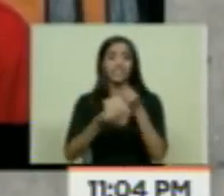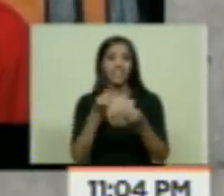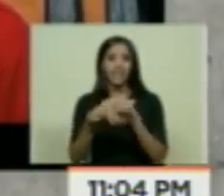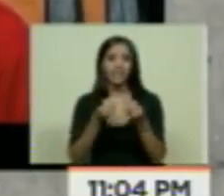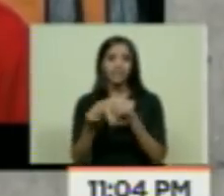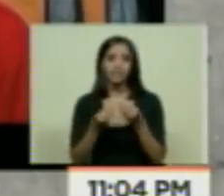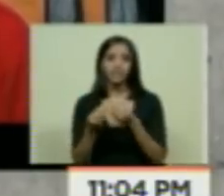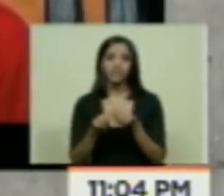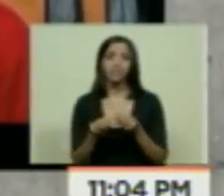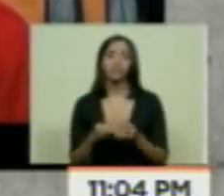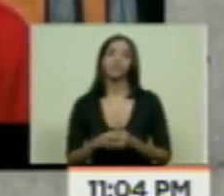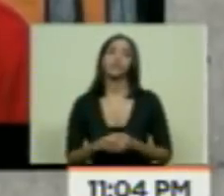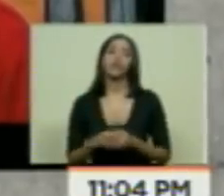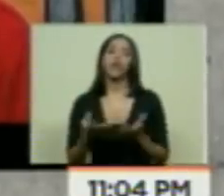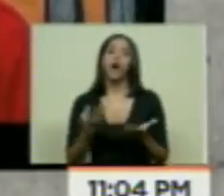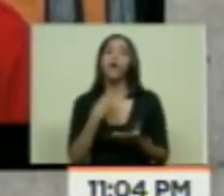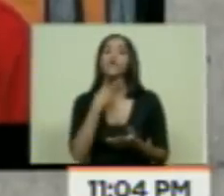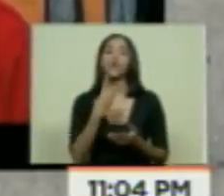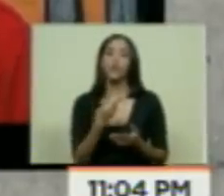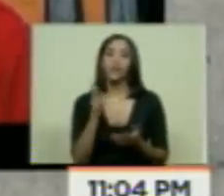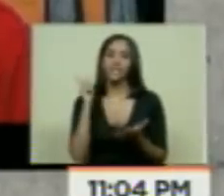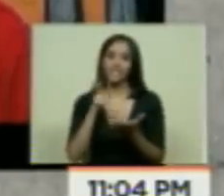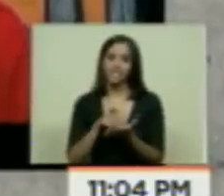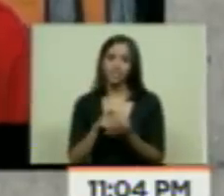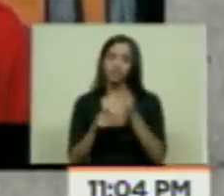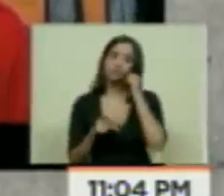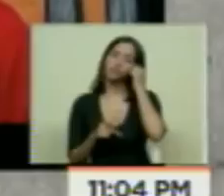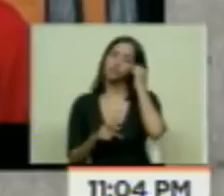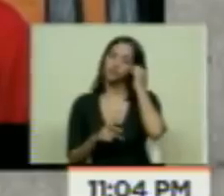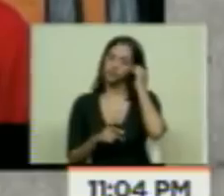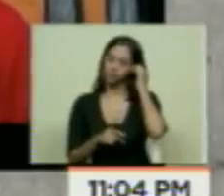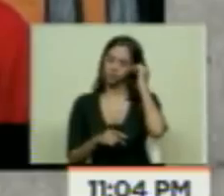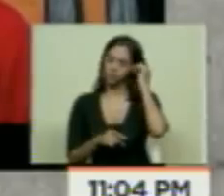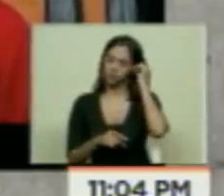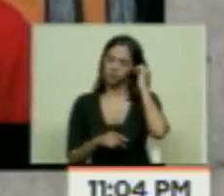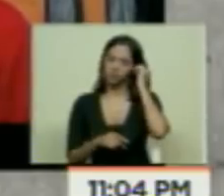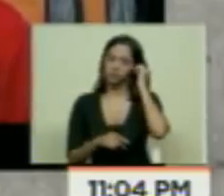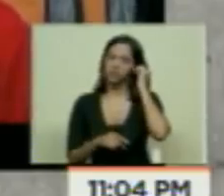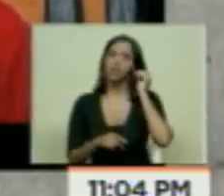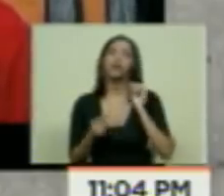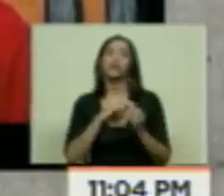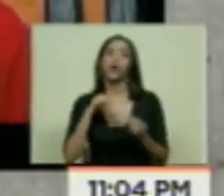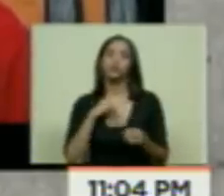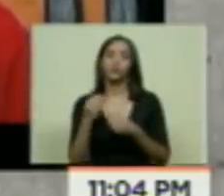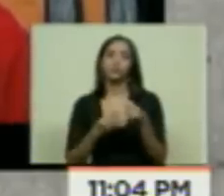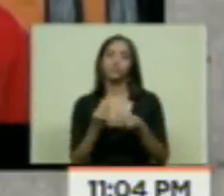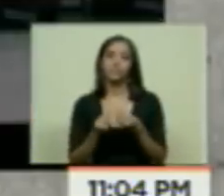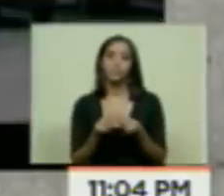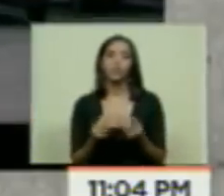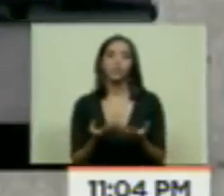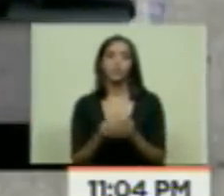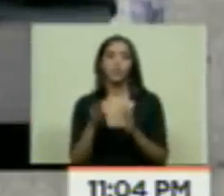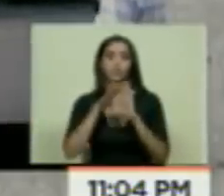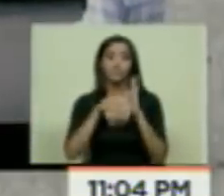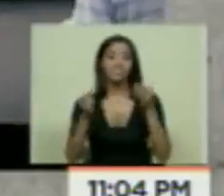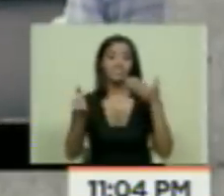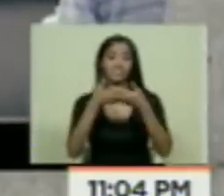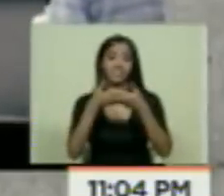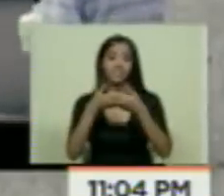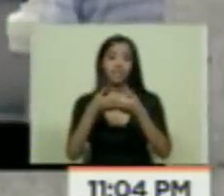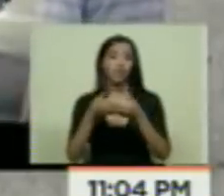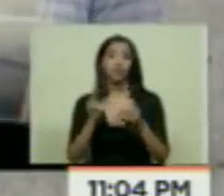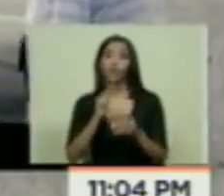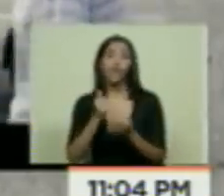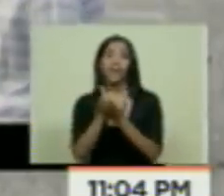a un volumen, a un líquido que llega. Nosotros realizamos una programación. Y al realizar un cierre de vía, muchas veces no se van a beneficiar